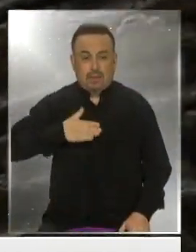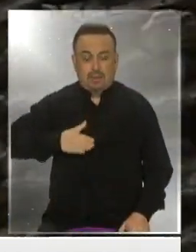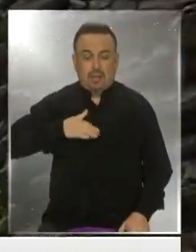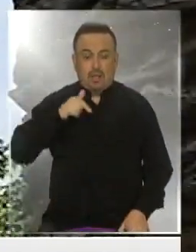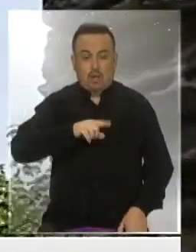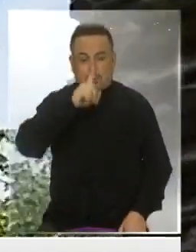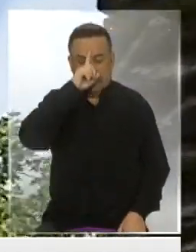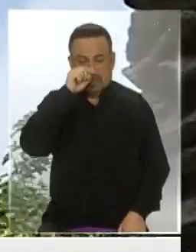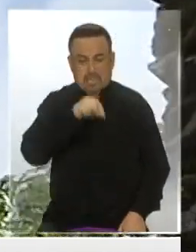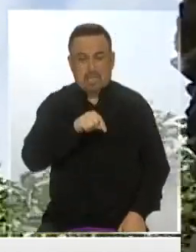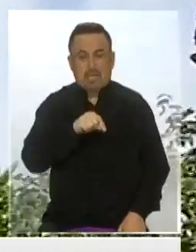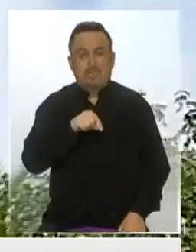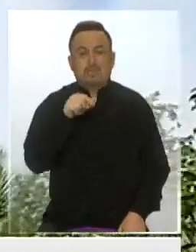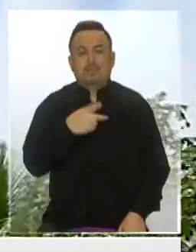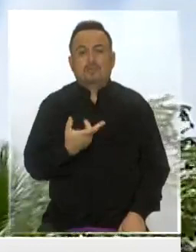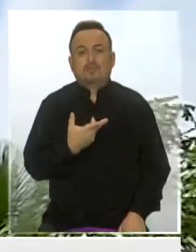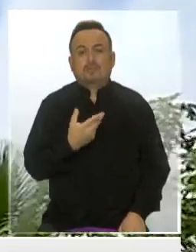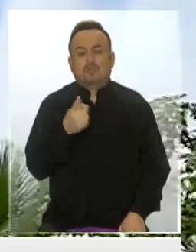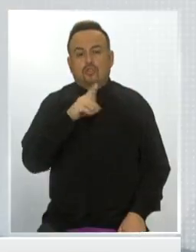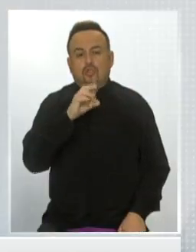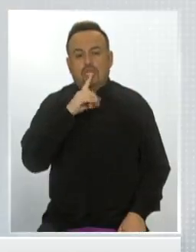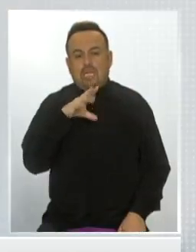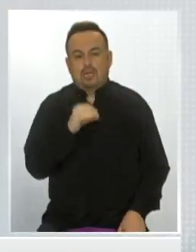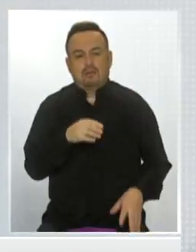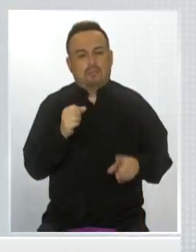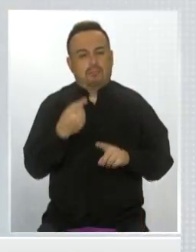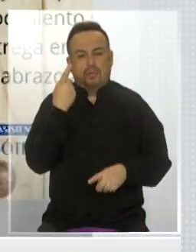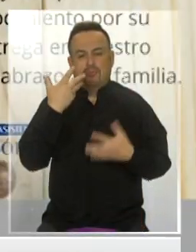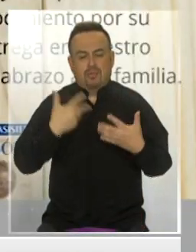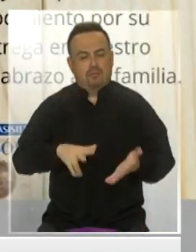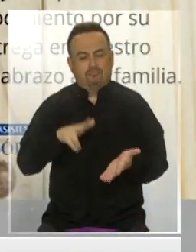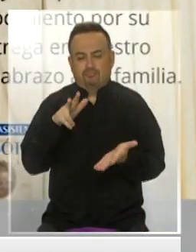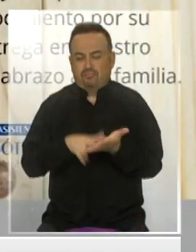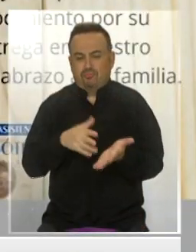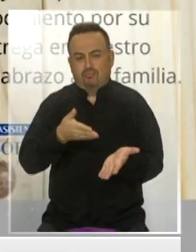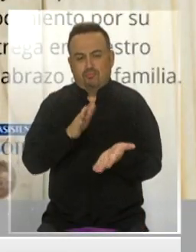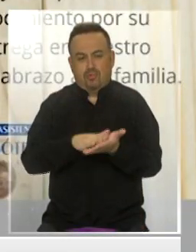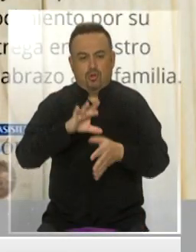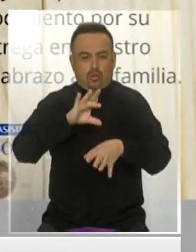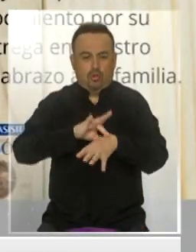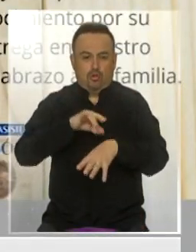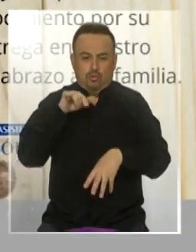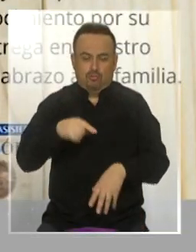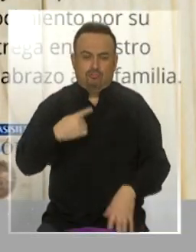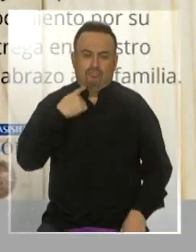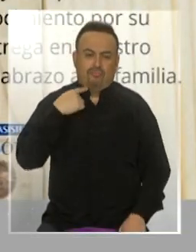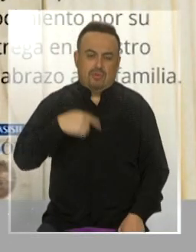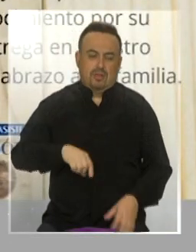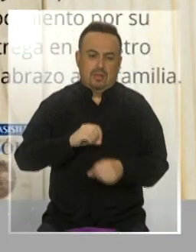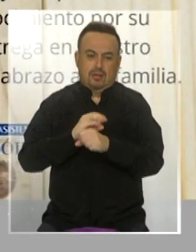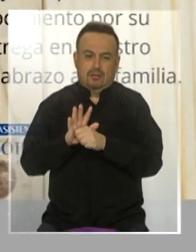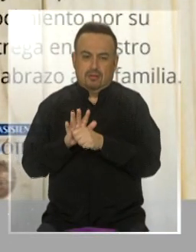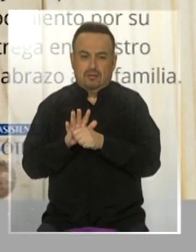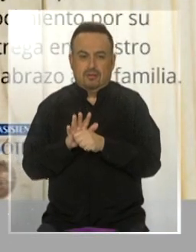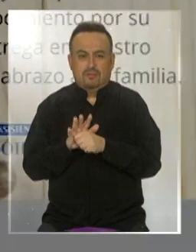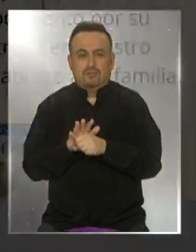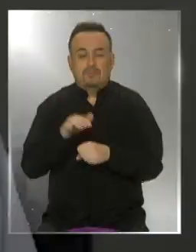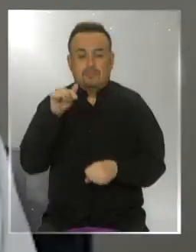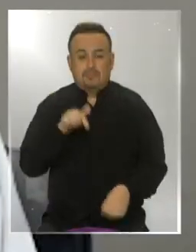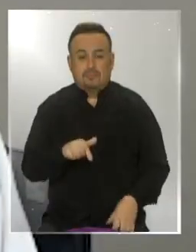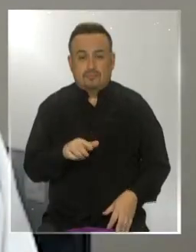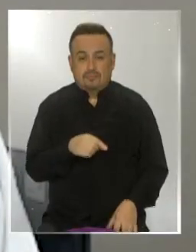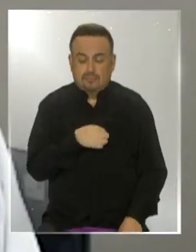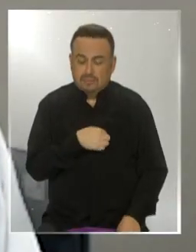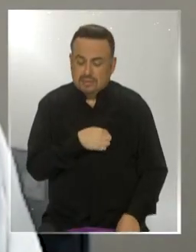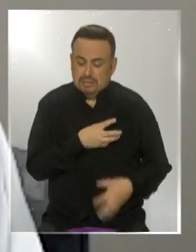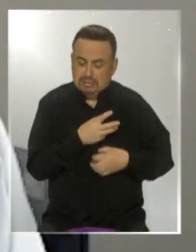el Hospital Sótero del Río confirmó la muerte del primer médico en nuestro país víctima de COVID-19. Con profundo